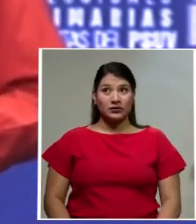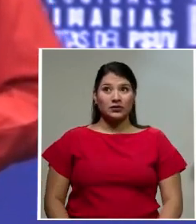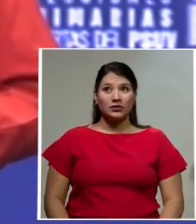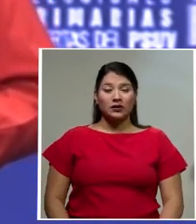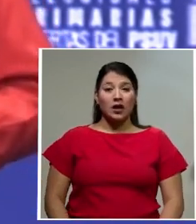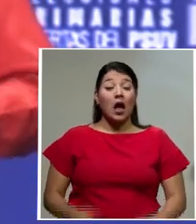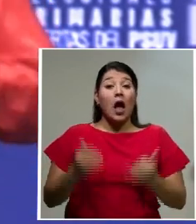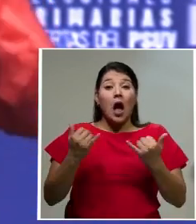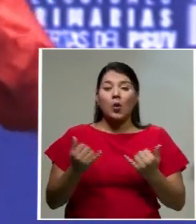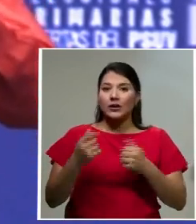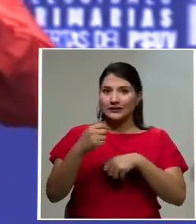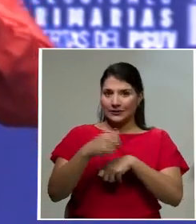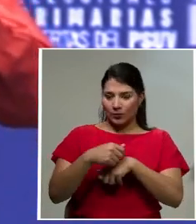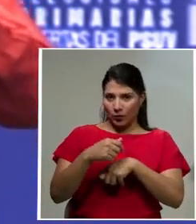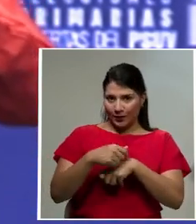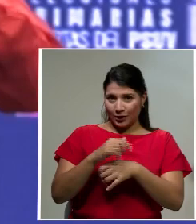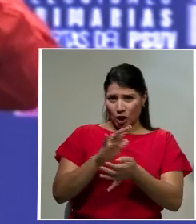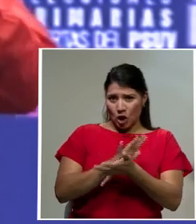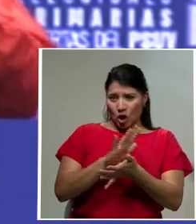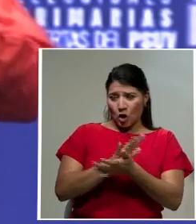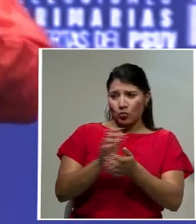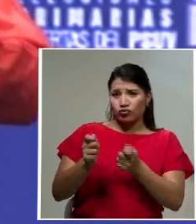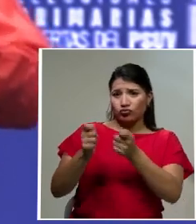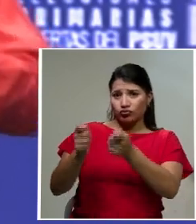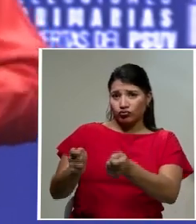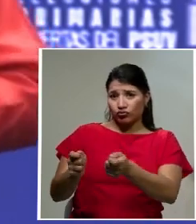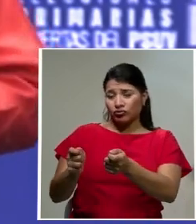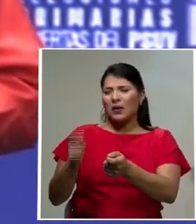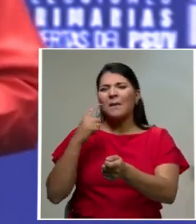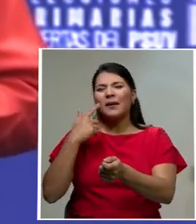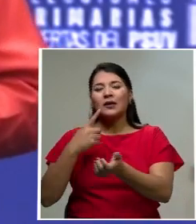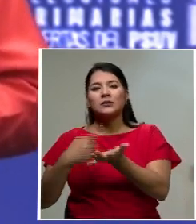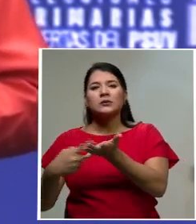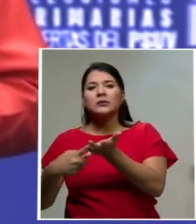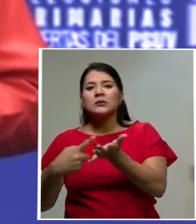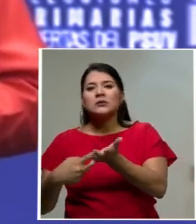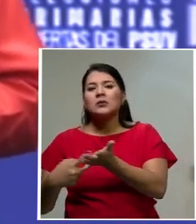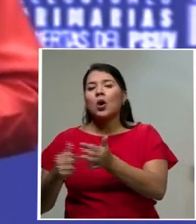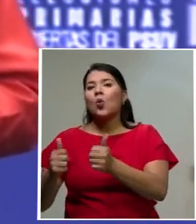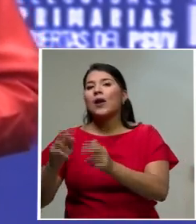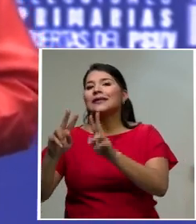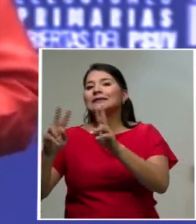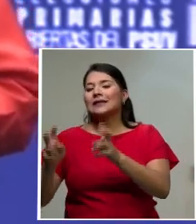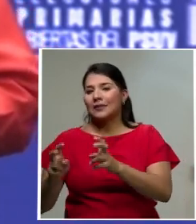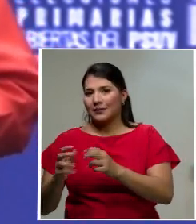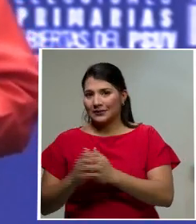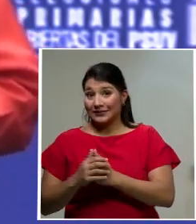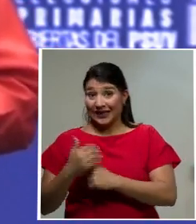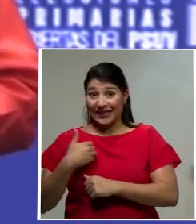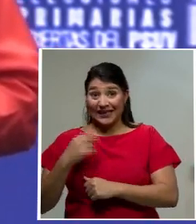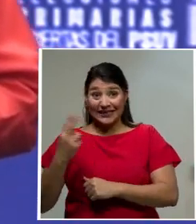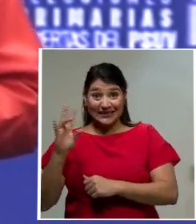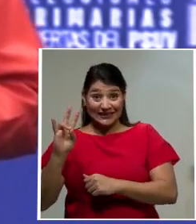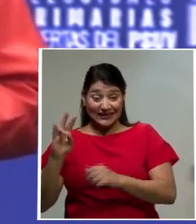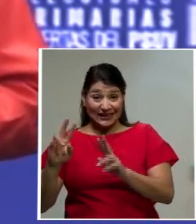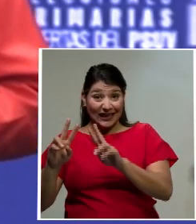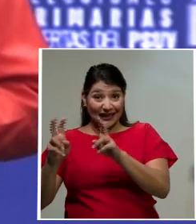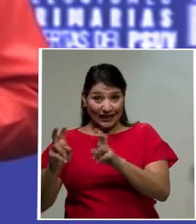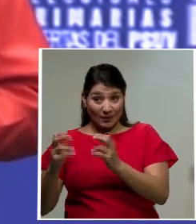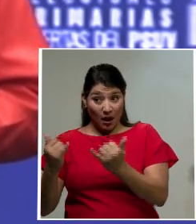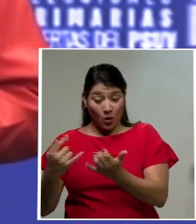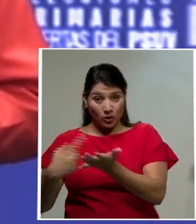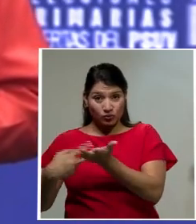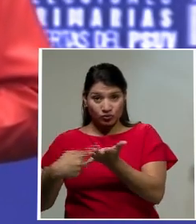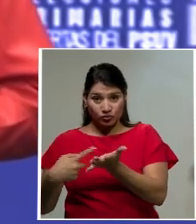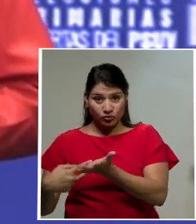Está en este momento debatiéndose la agenda. Hay 7 títulos en la agenda que están